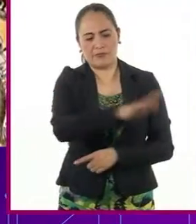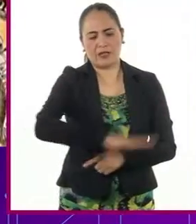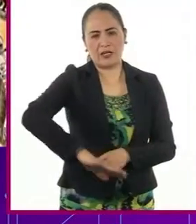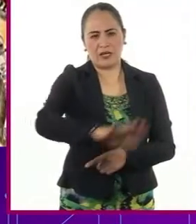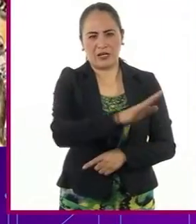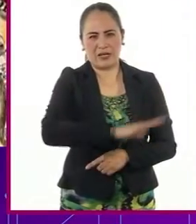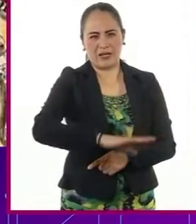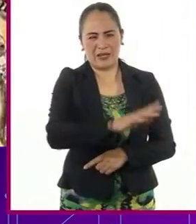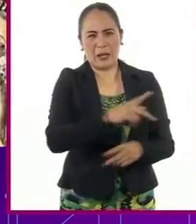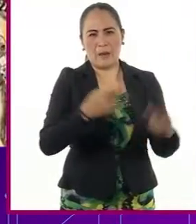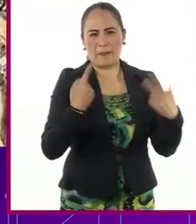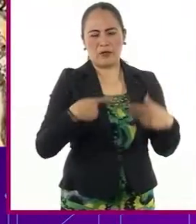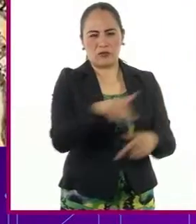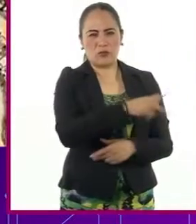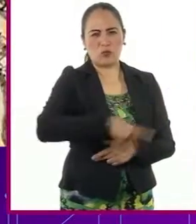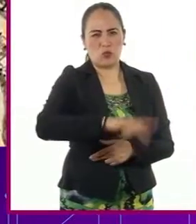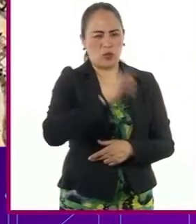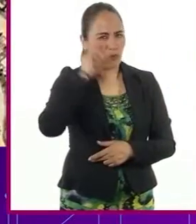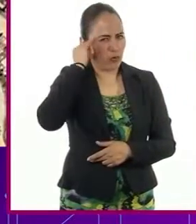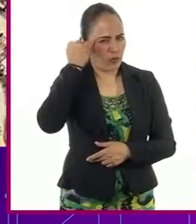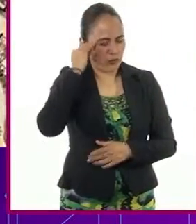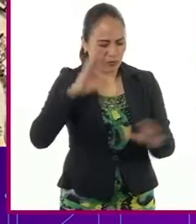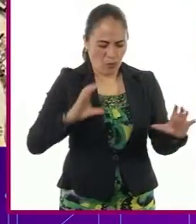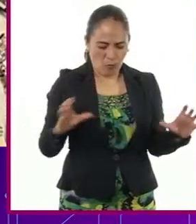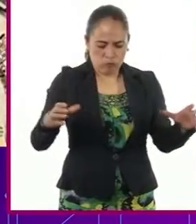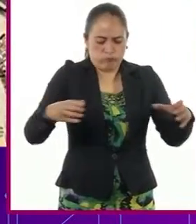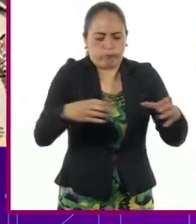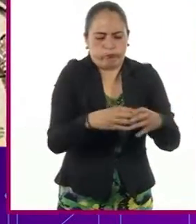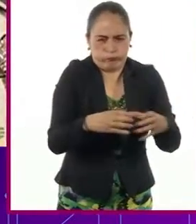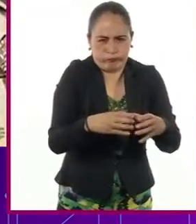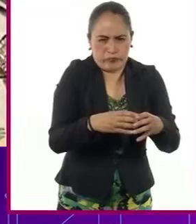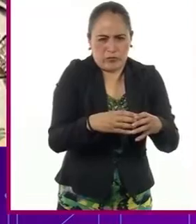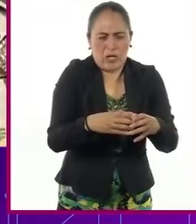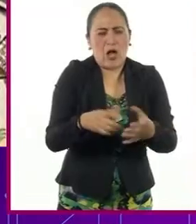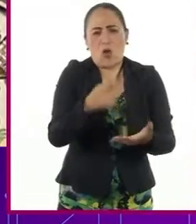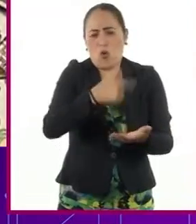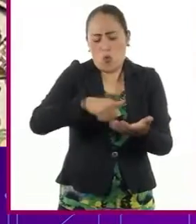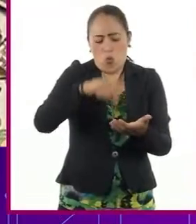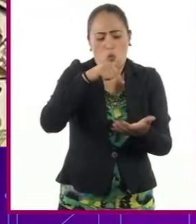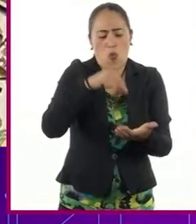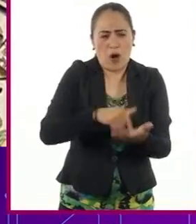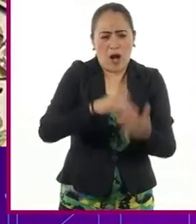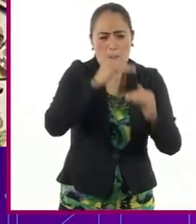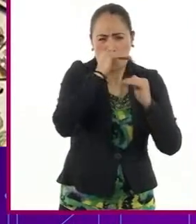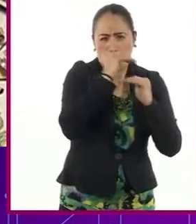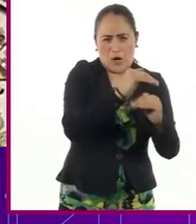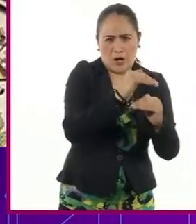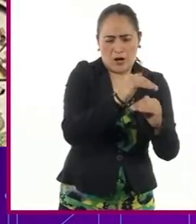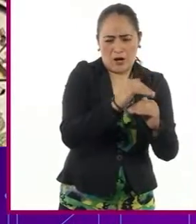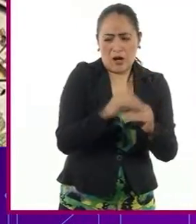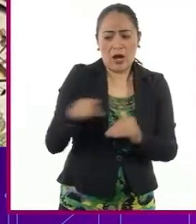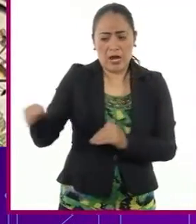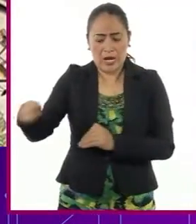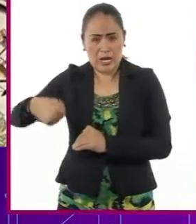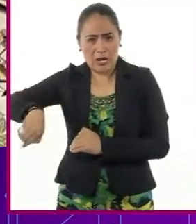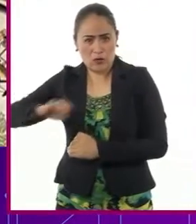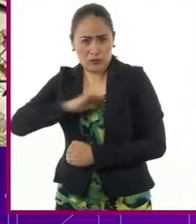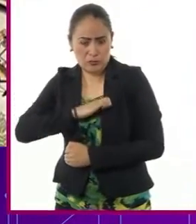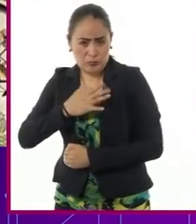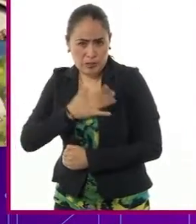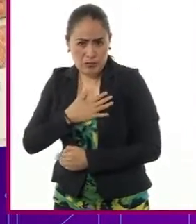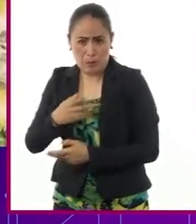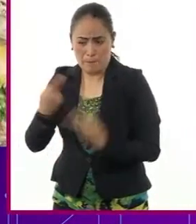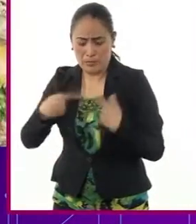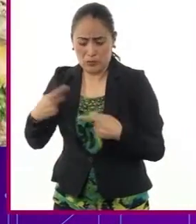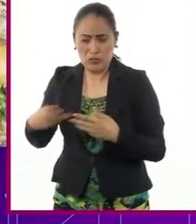Indios, que concentraba a la población indígena en espacios delimitados para evitar la convivencia con los españoles.